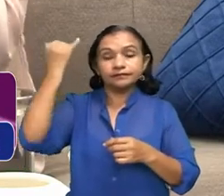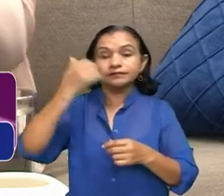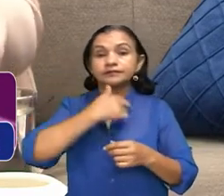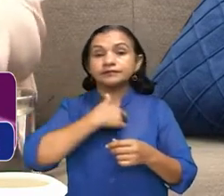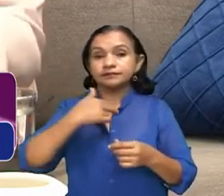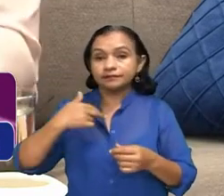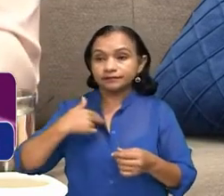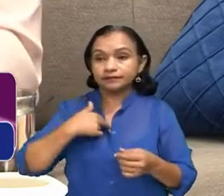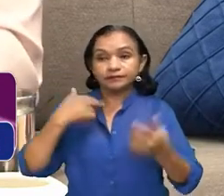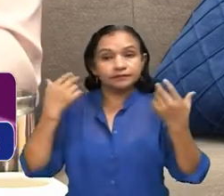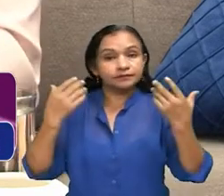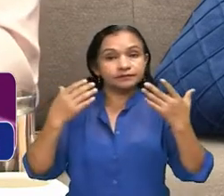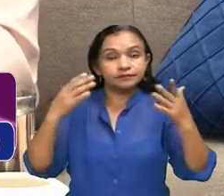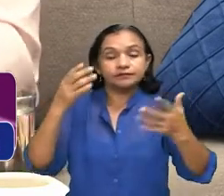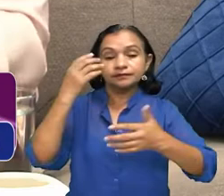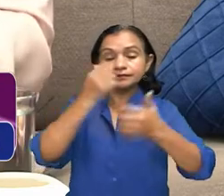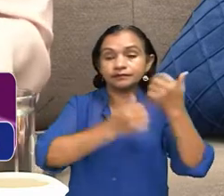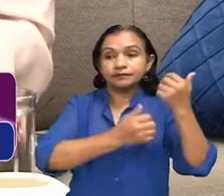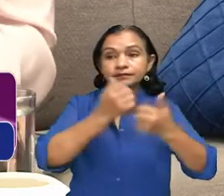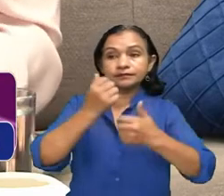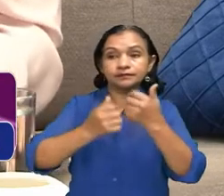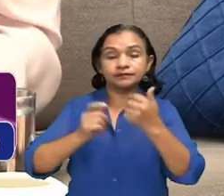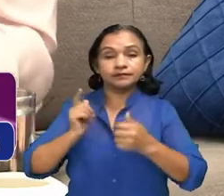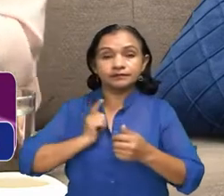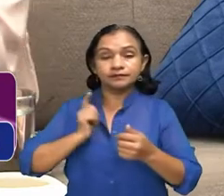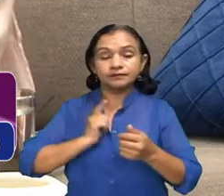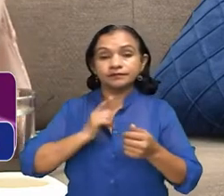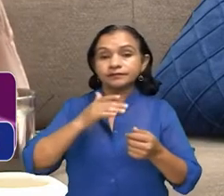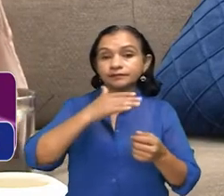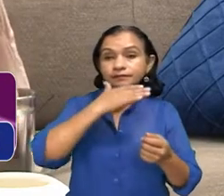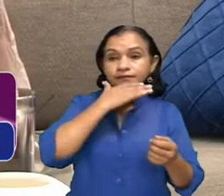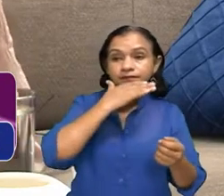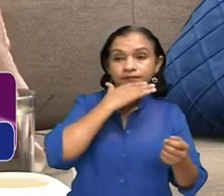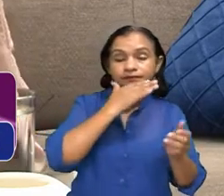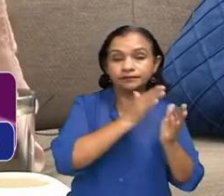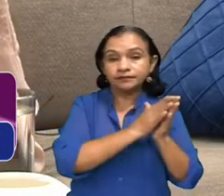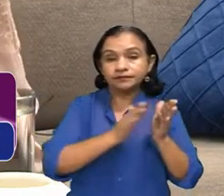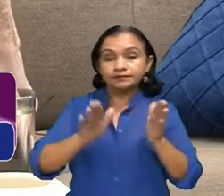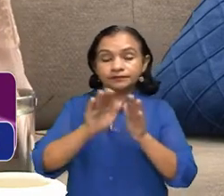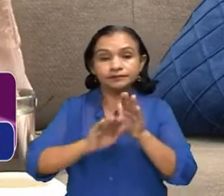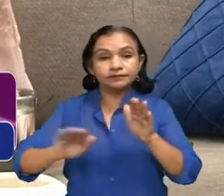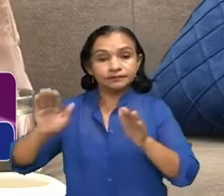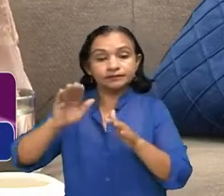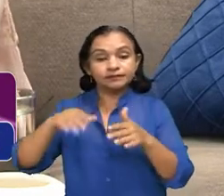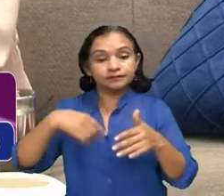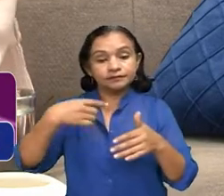resolver cualquier tipo de problema, desde el complejo hasta el más cotidiano.